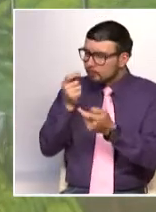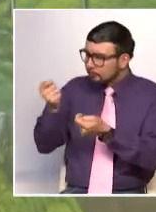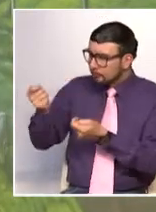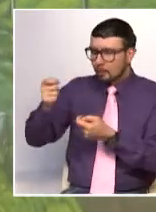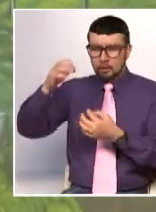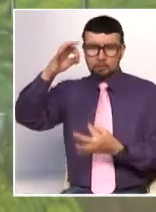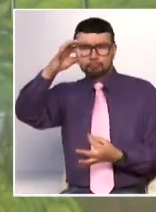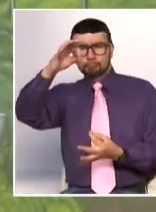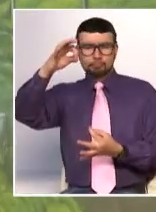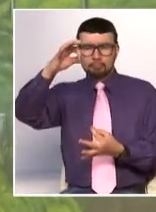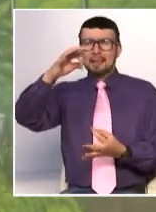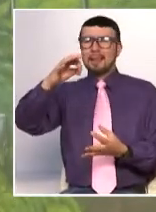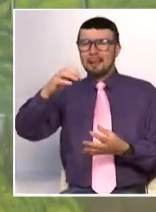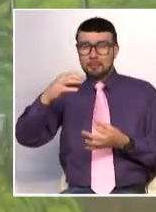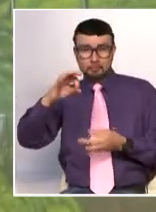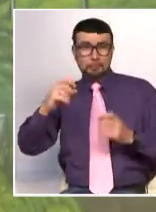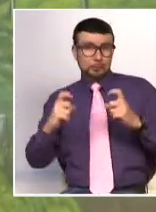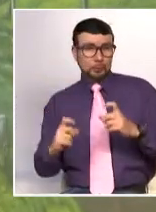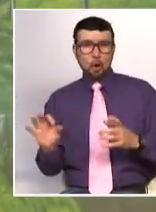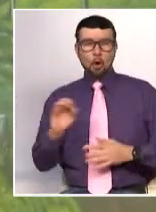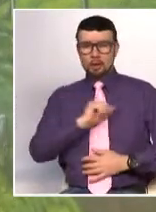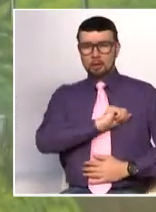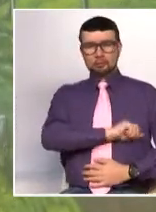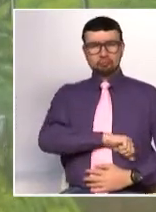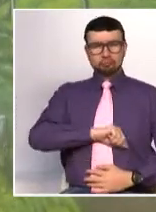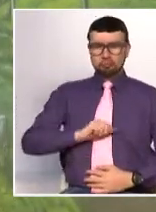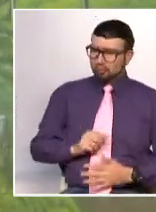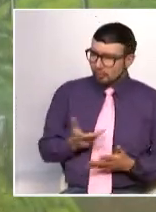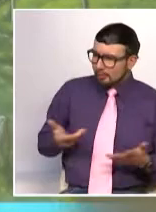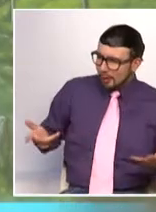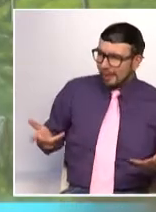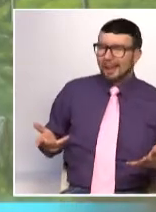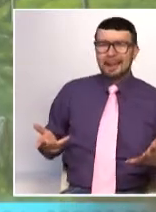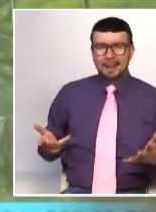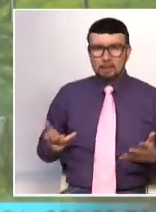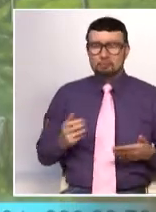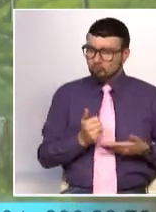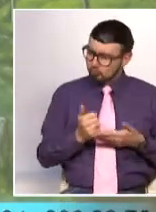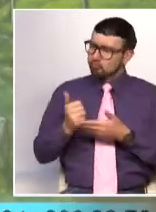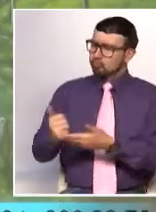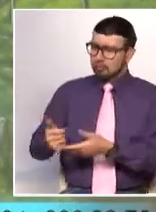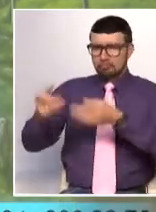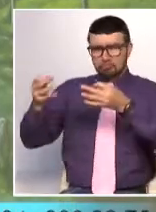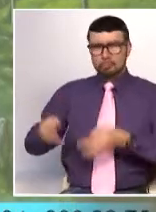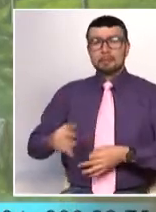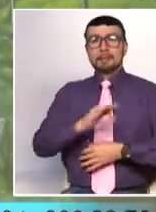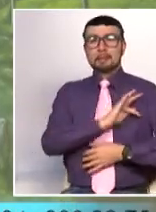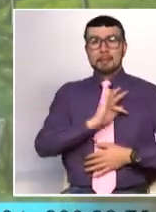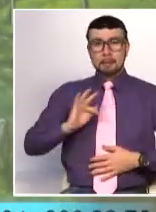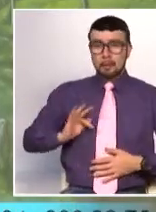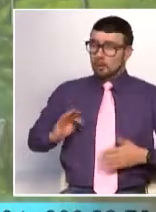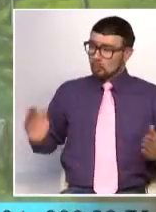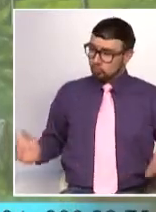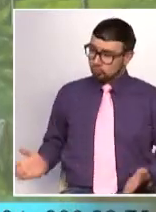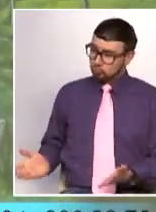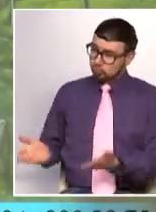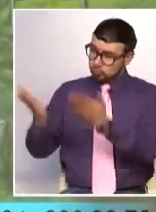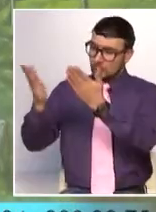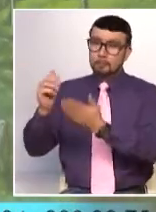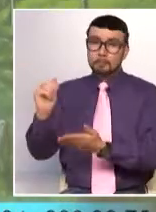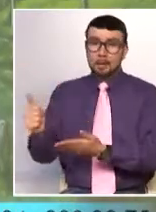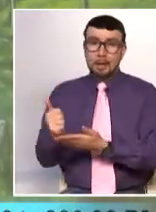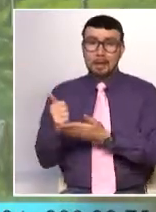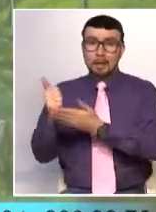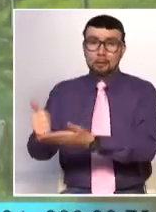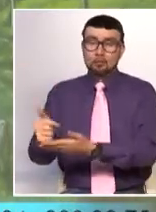nosotros iniciamos un proceso terapéutico para que la persona de una u otra manera pueda tener unas